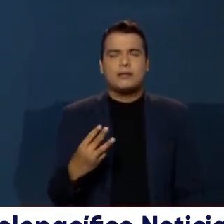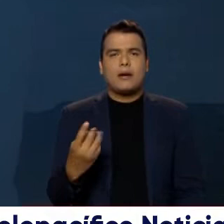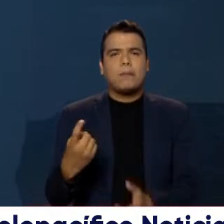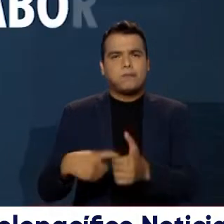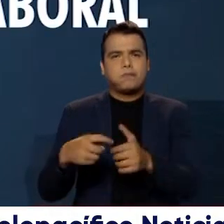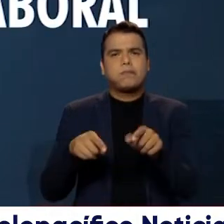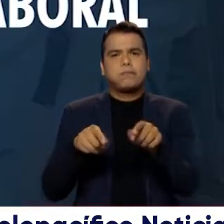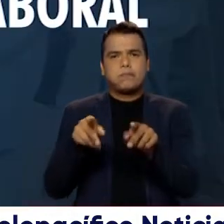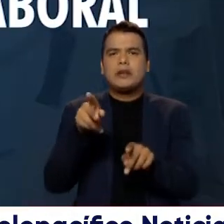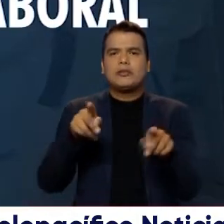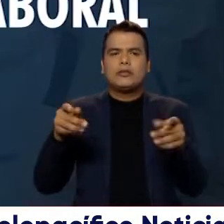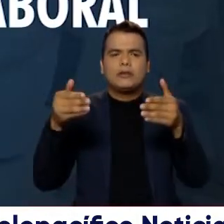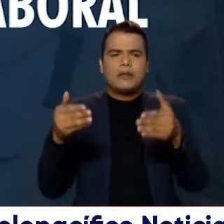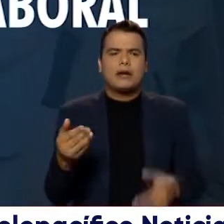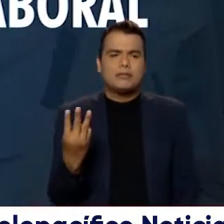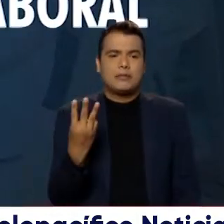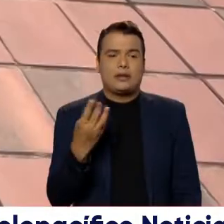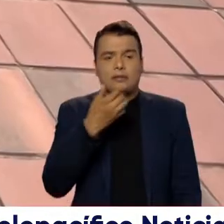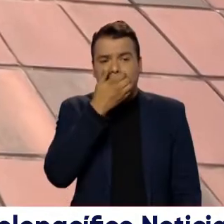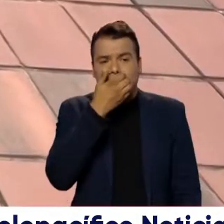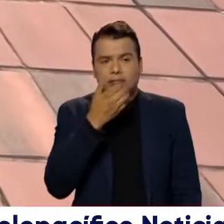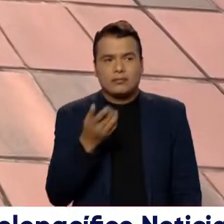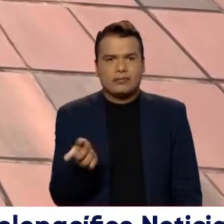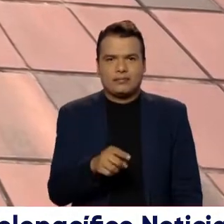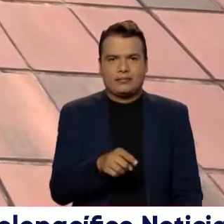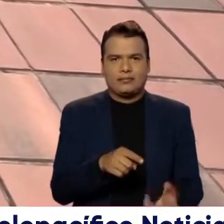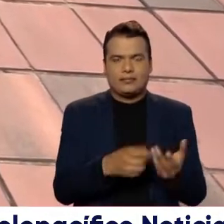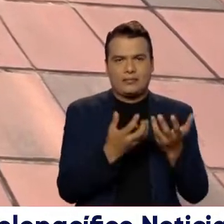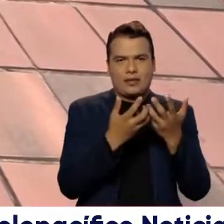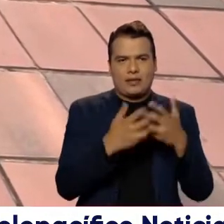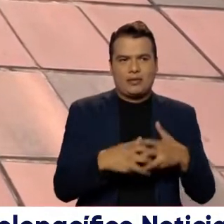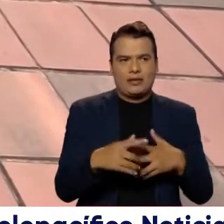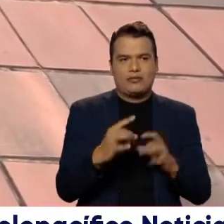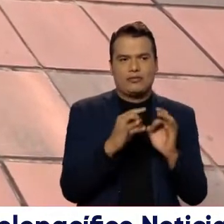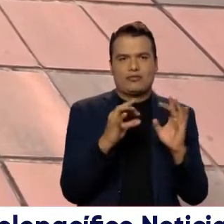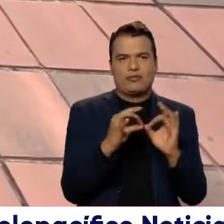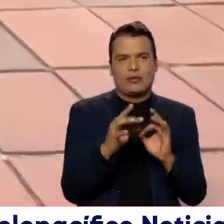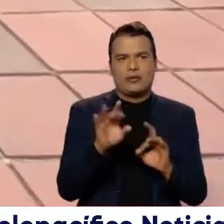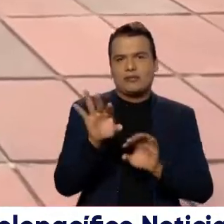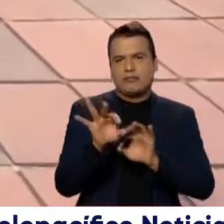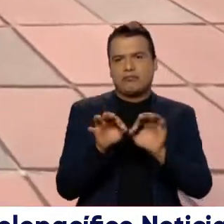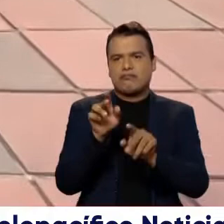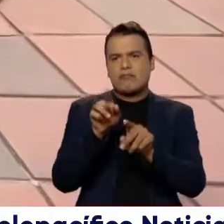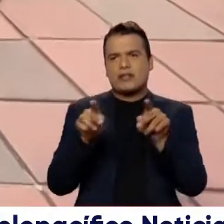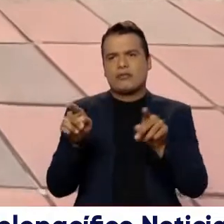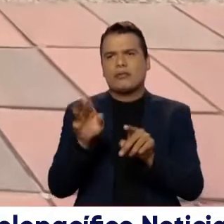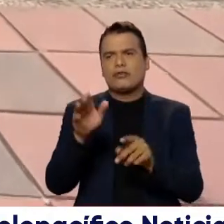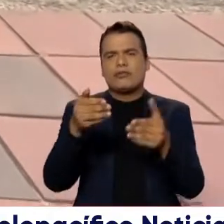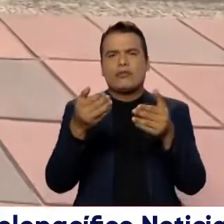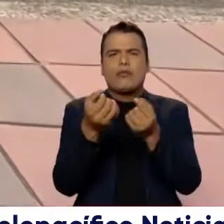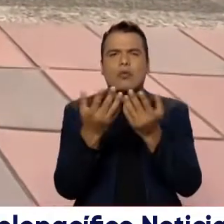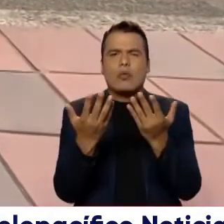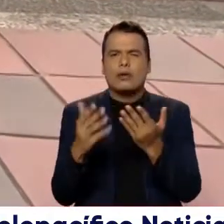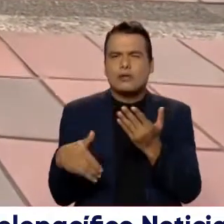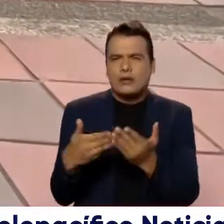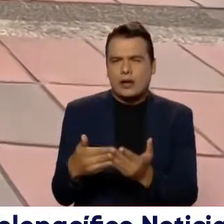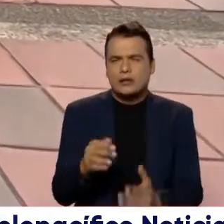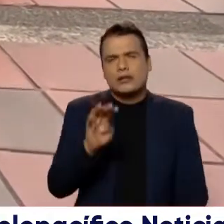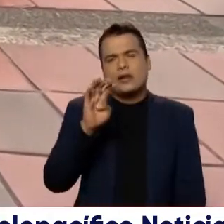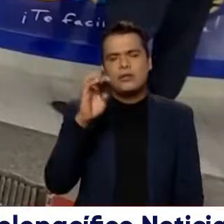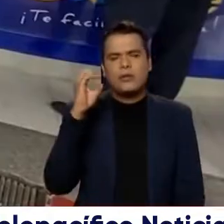población. Una de ellas es esta empresa de juegos de azar, que contrata a más de 90 personas con